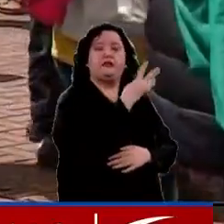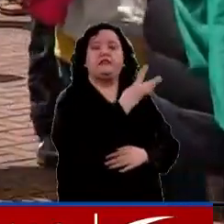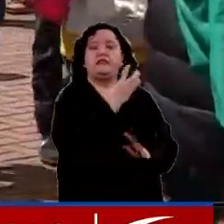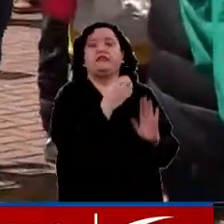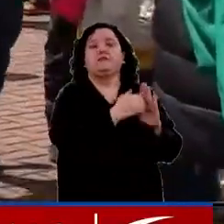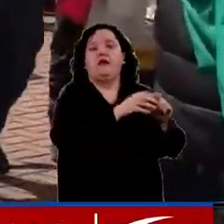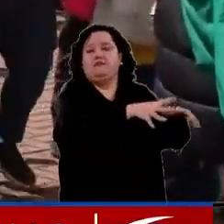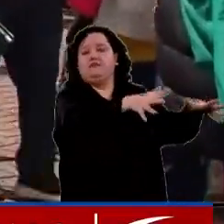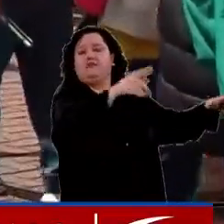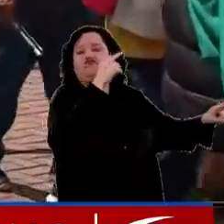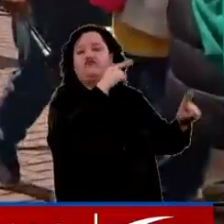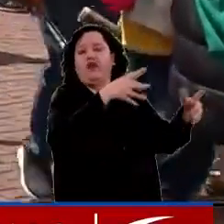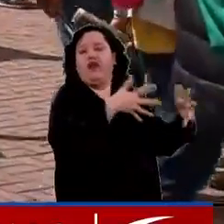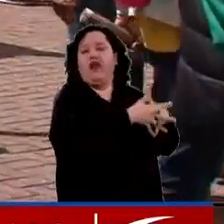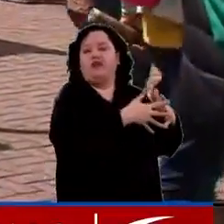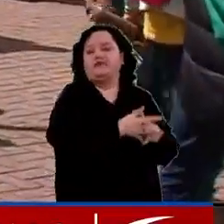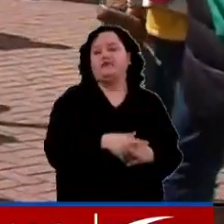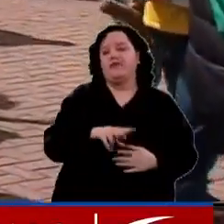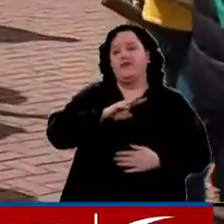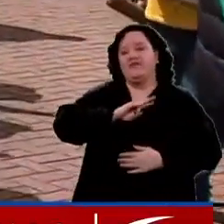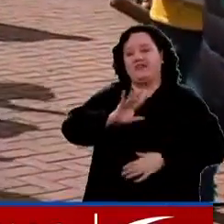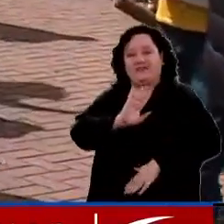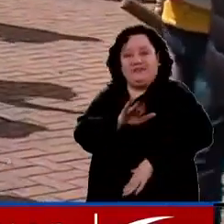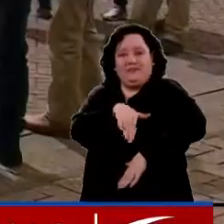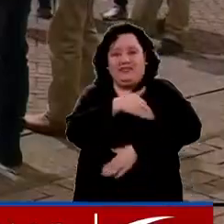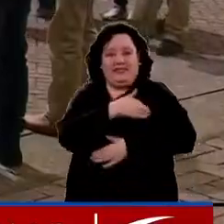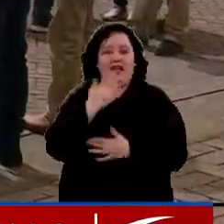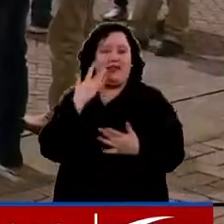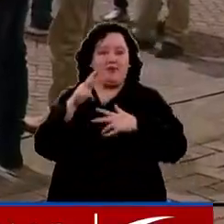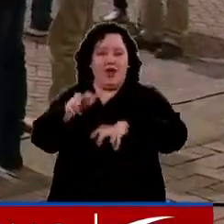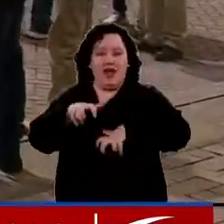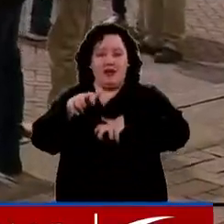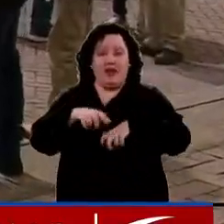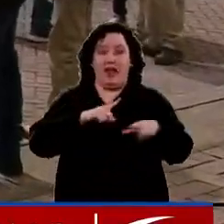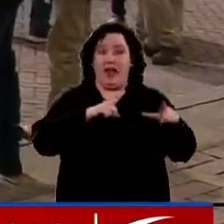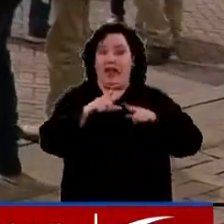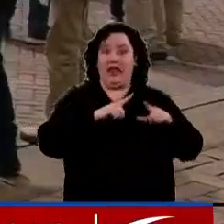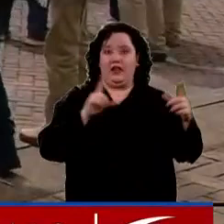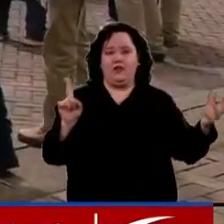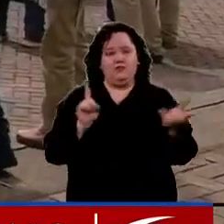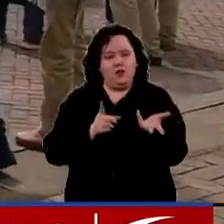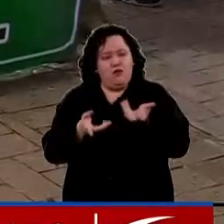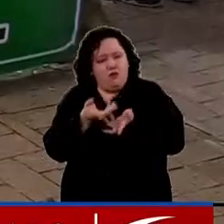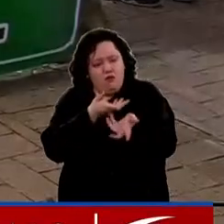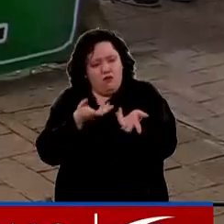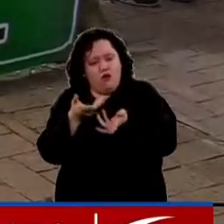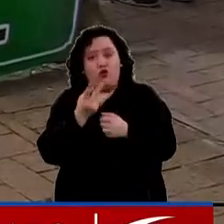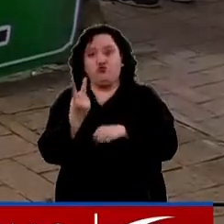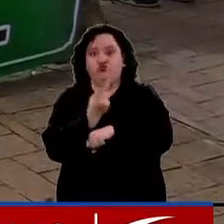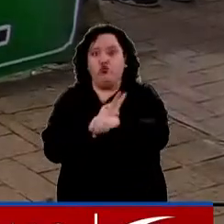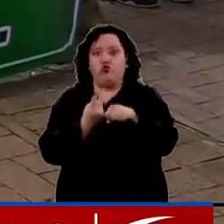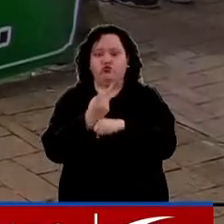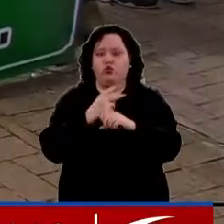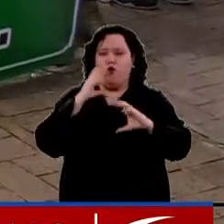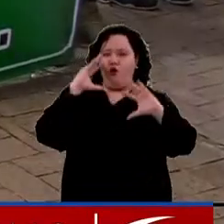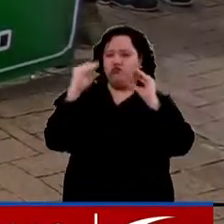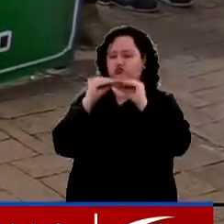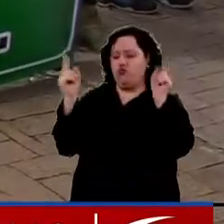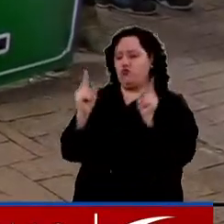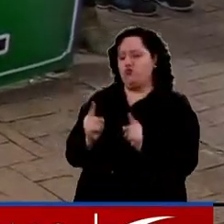La viceministra de Agricultura recibió a algunos de los líderes arroceros y después de 2 horas de diálogo llegaron a las siguientes